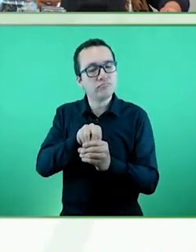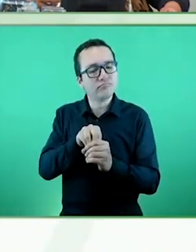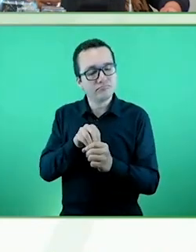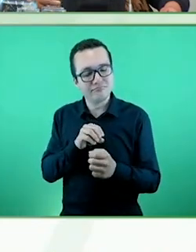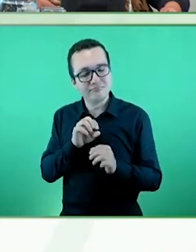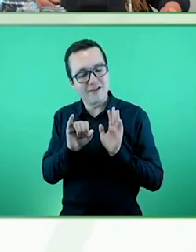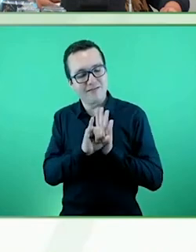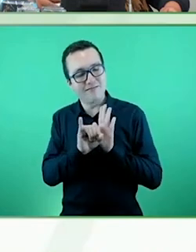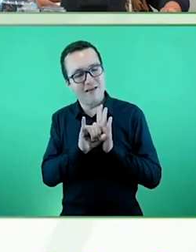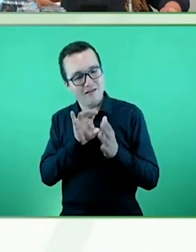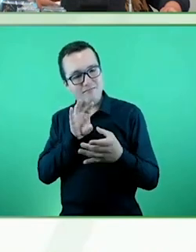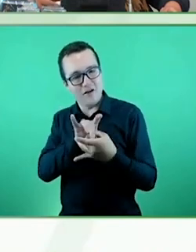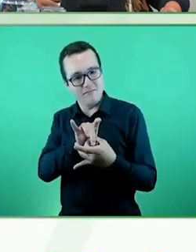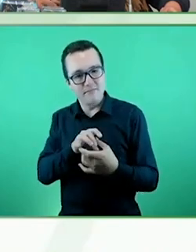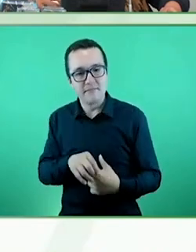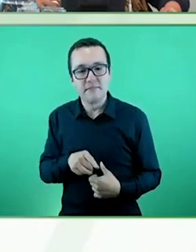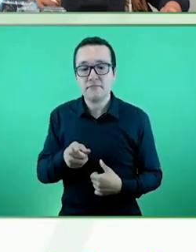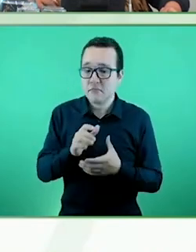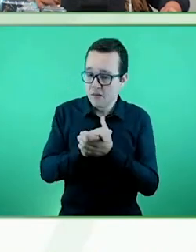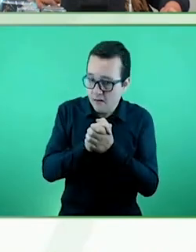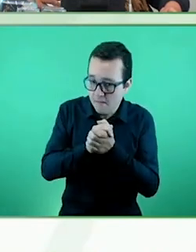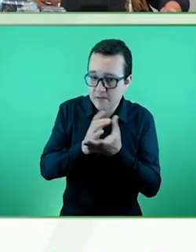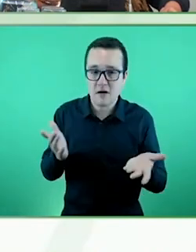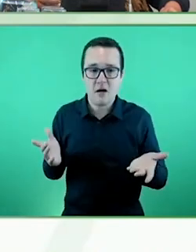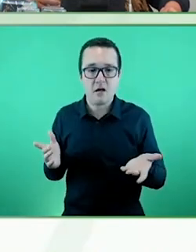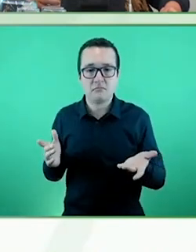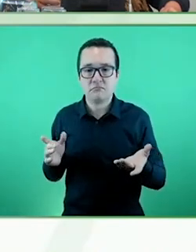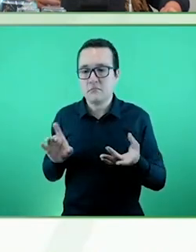han creado alianzas estratégicas,